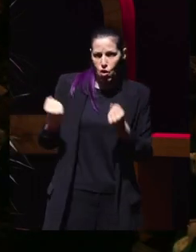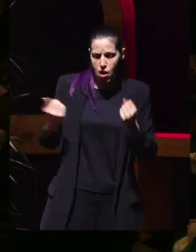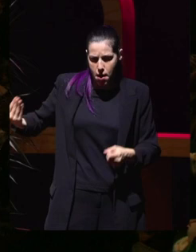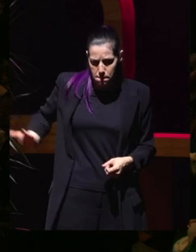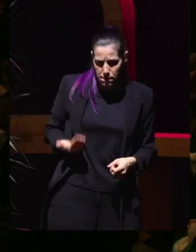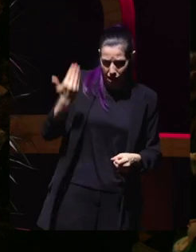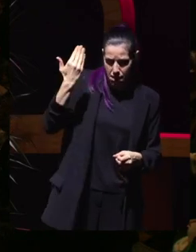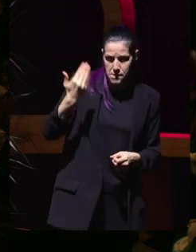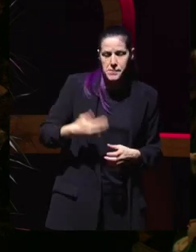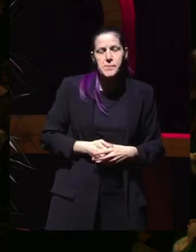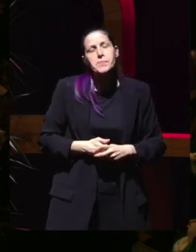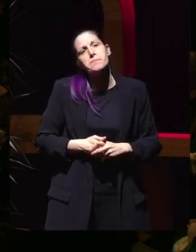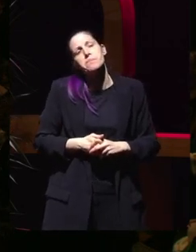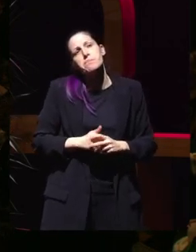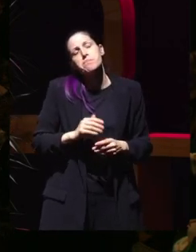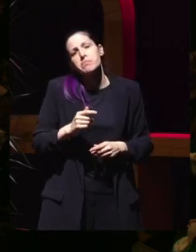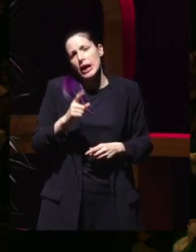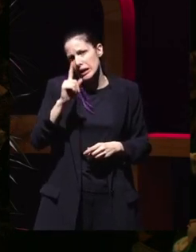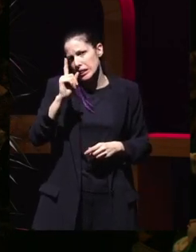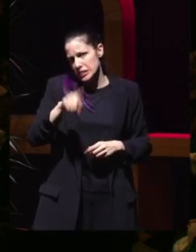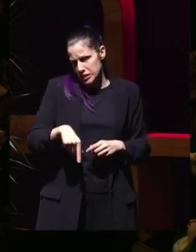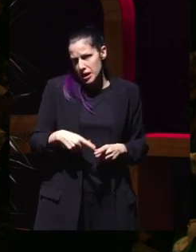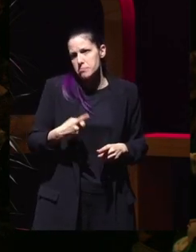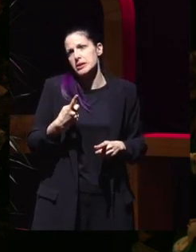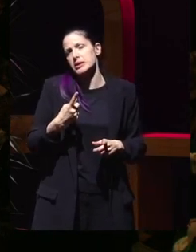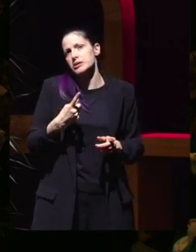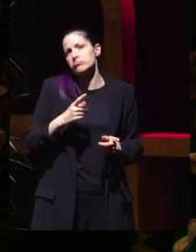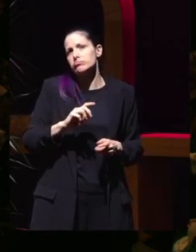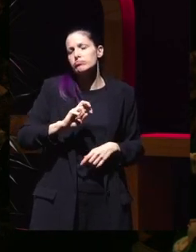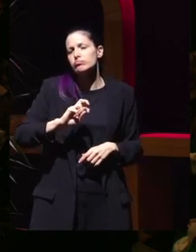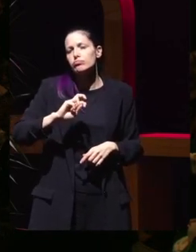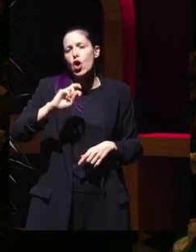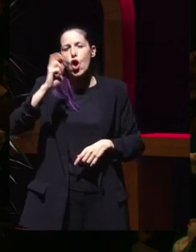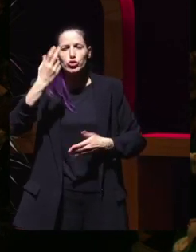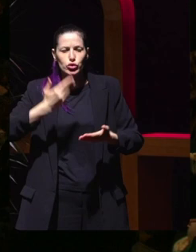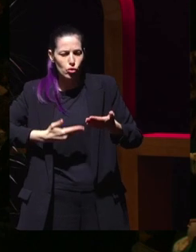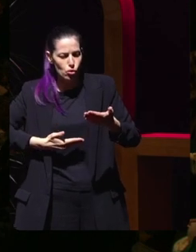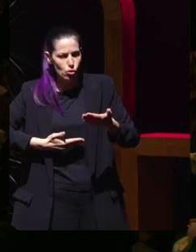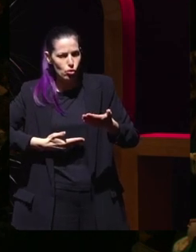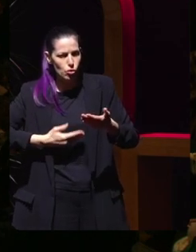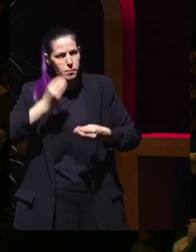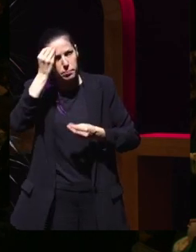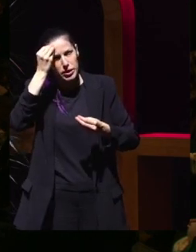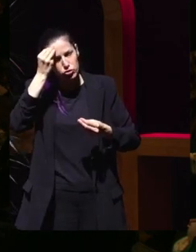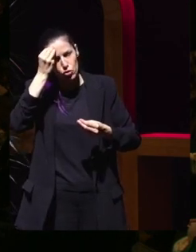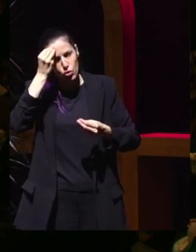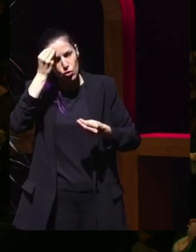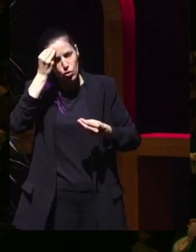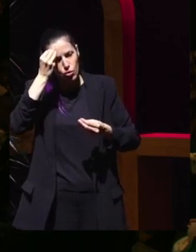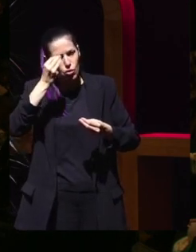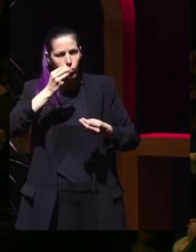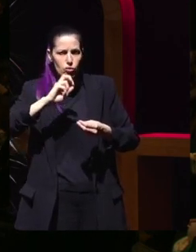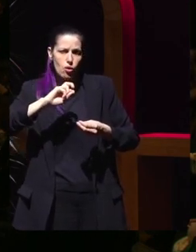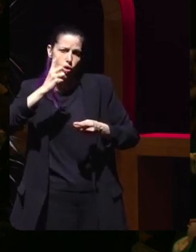en este caso chevú previamente a un medio de más alcance que diario de pontevedra que bueno Supongo que es Efe no